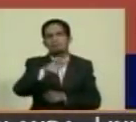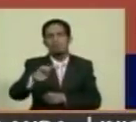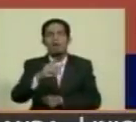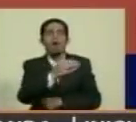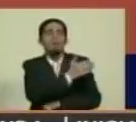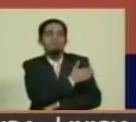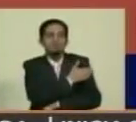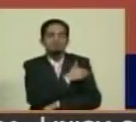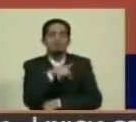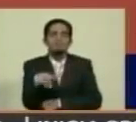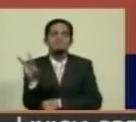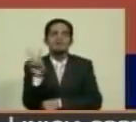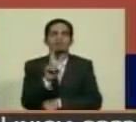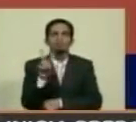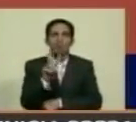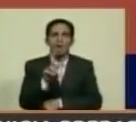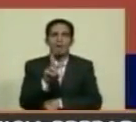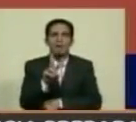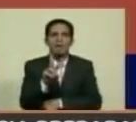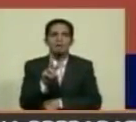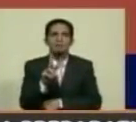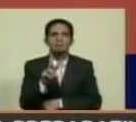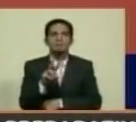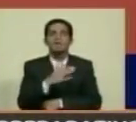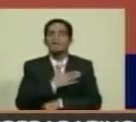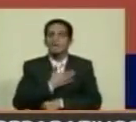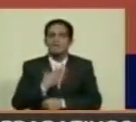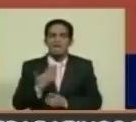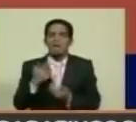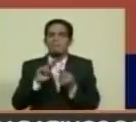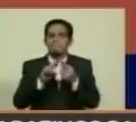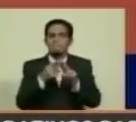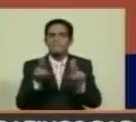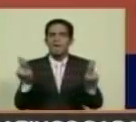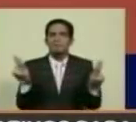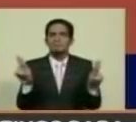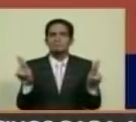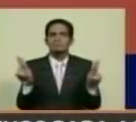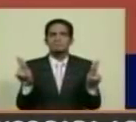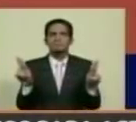venezolana que estén dispuestos a la paz.